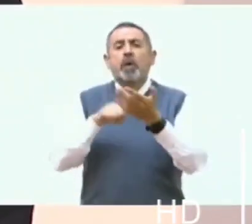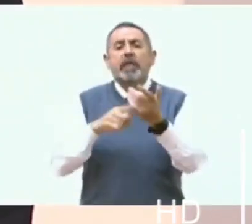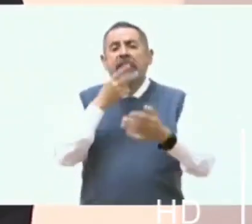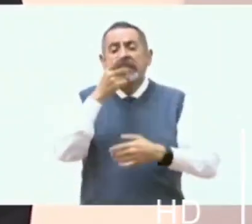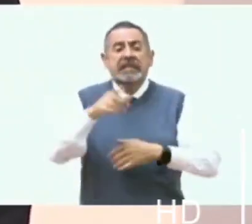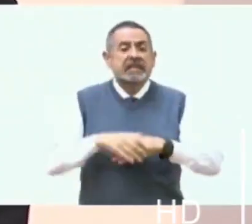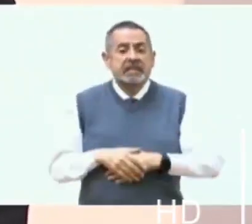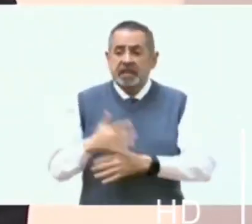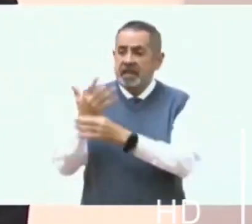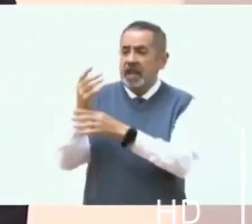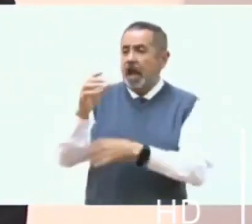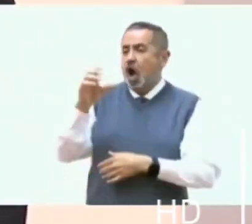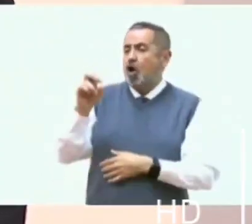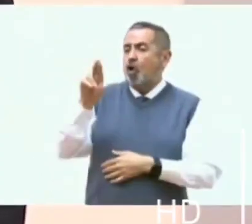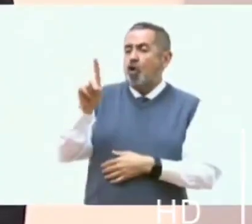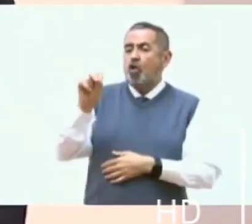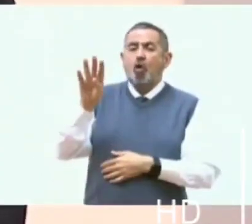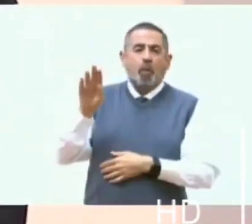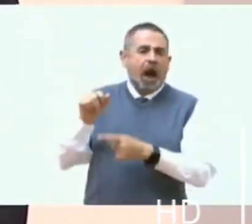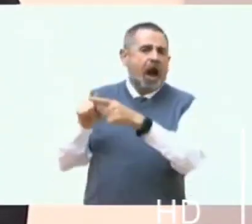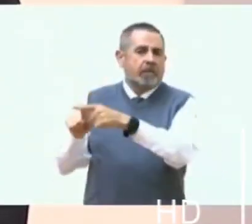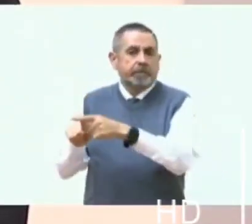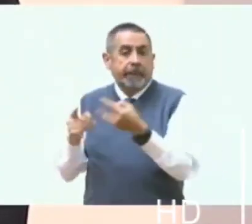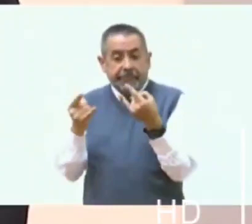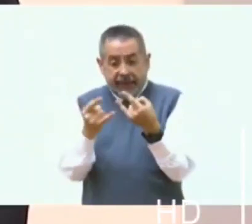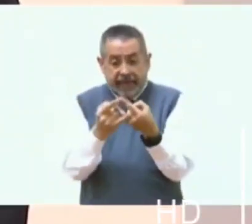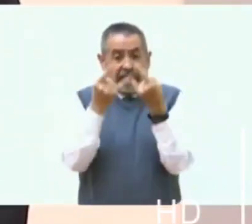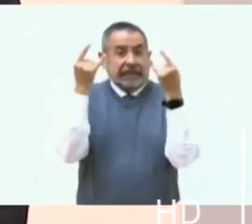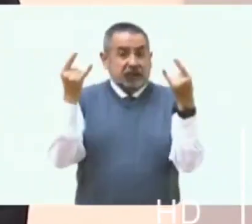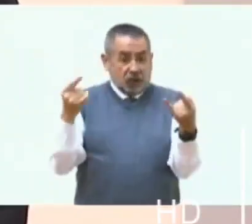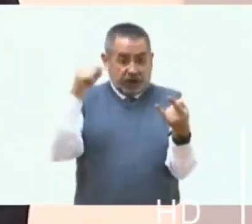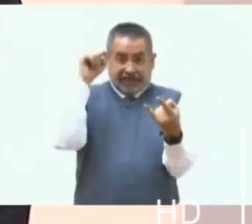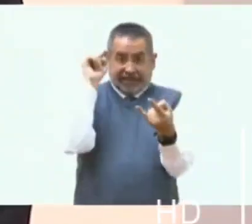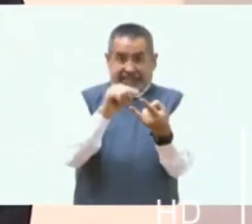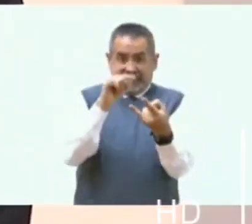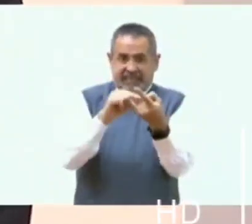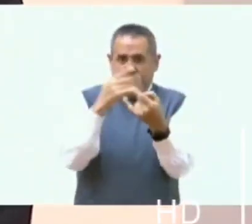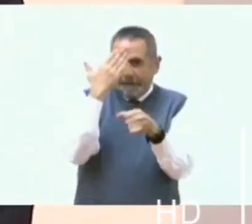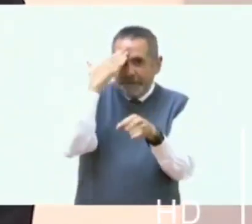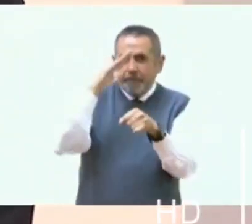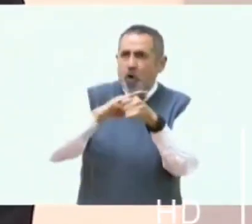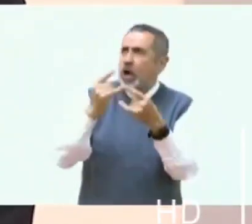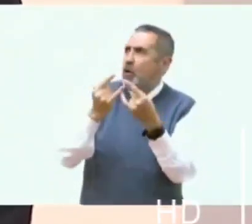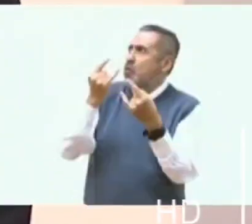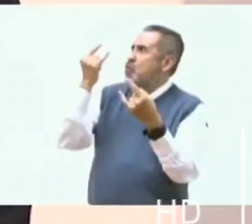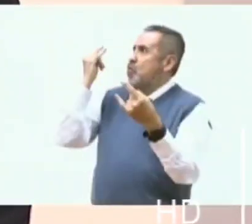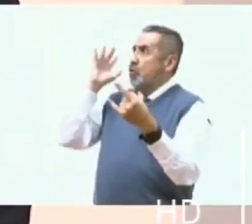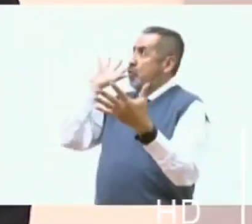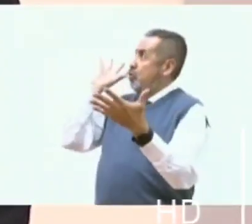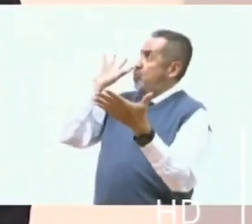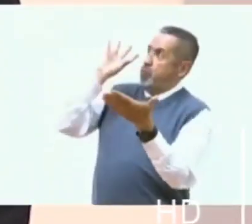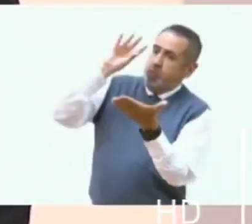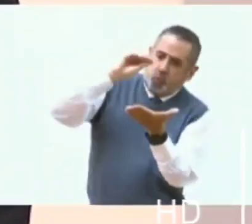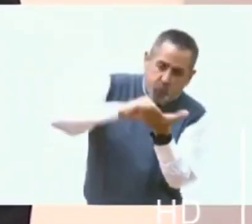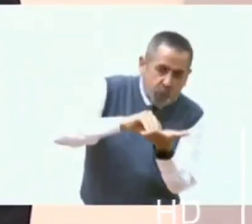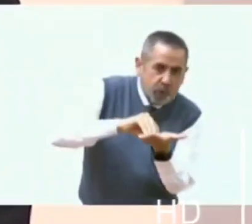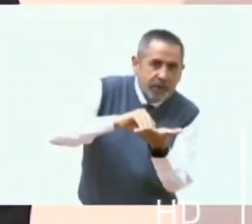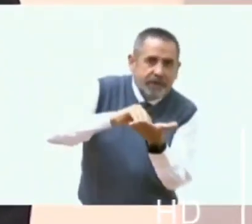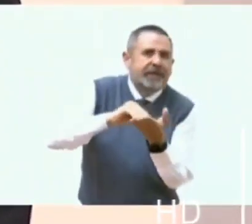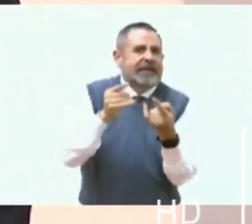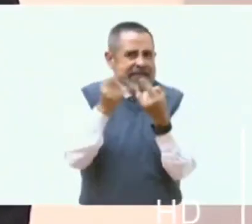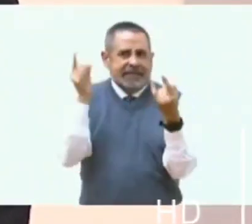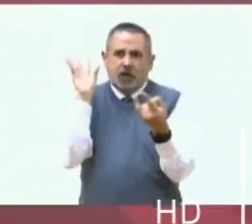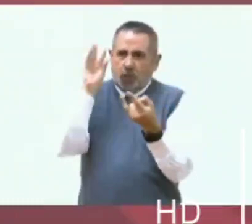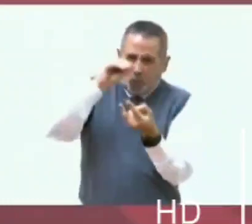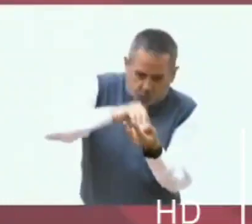maestro Arnaldo Córdoba: la historia es ante todo memoria del pasado en el presente, es una